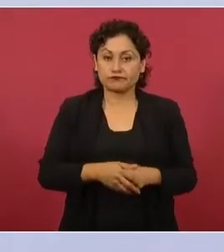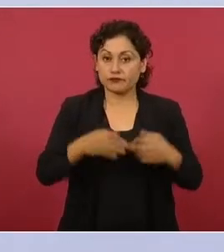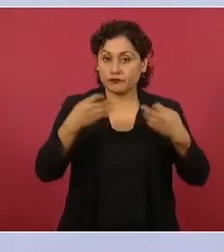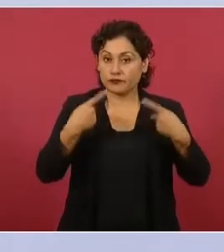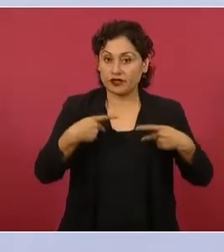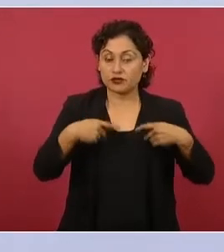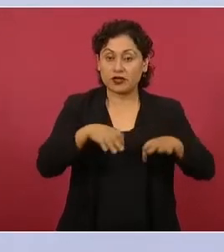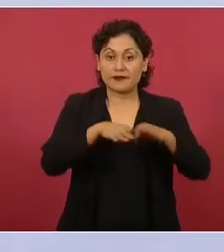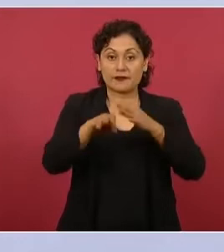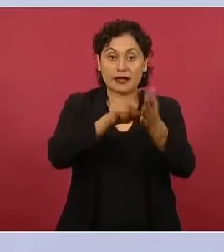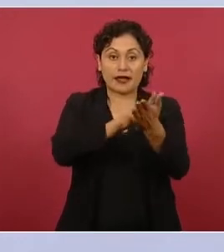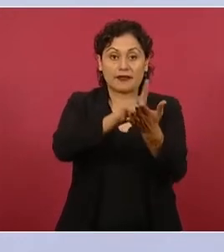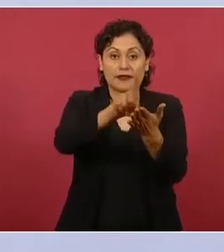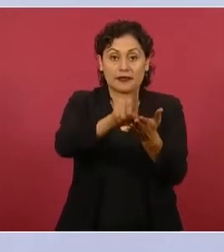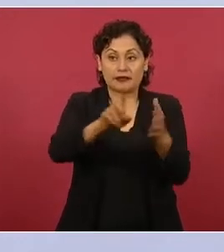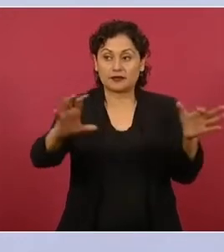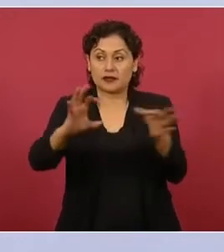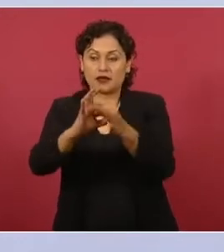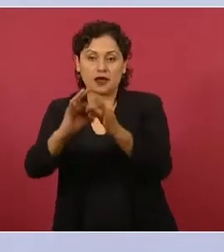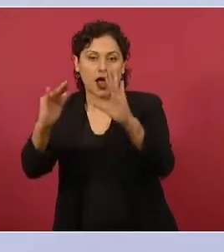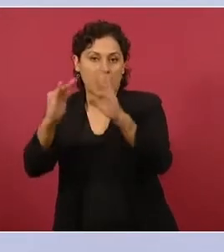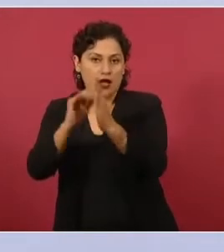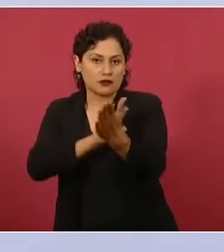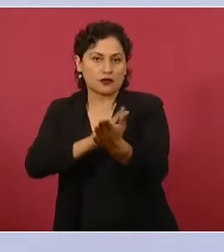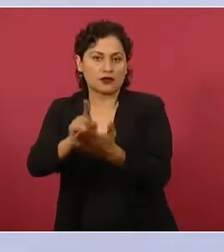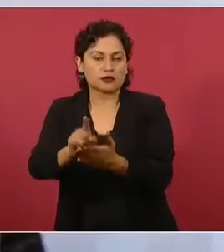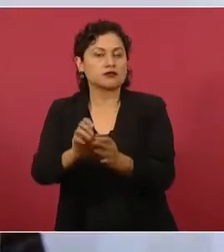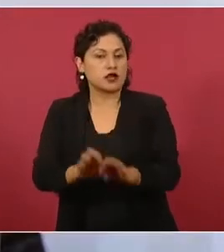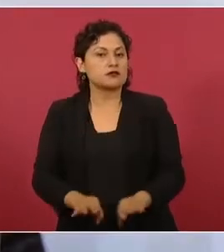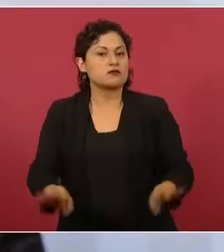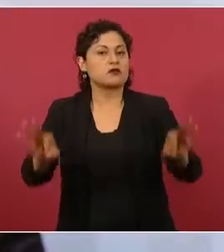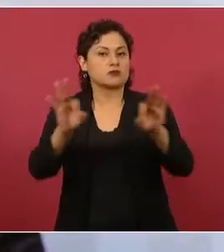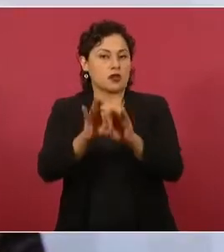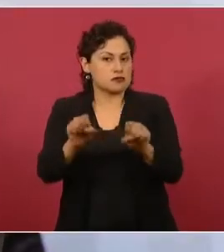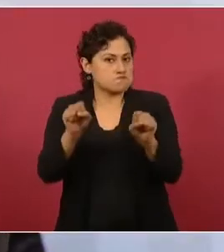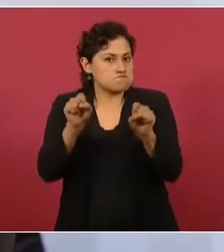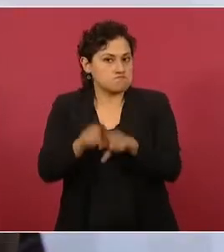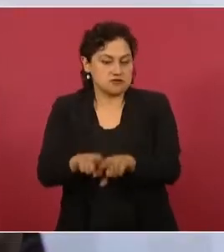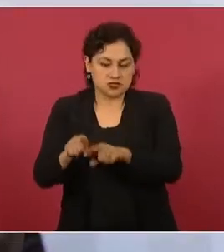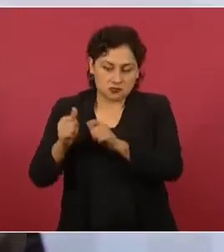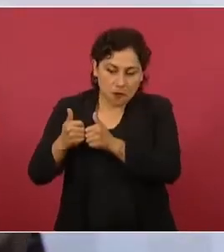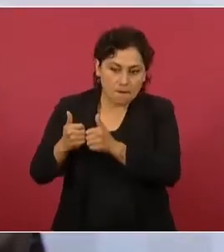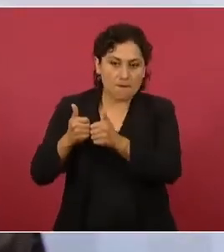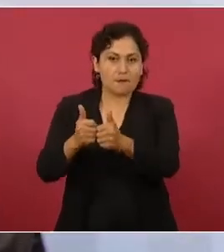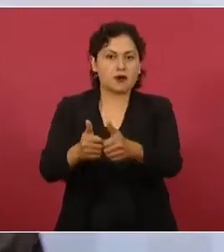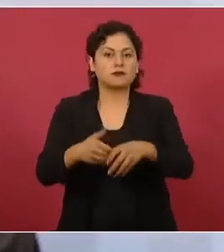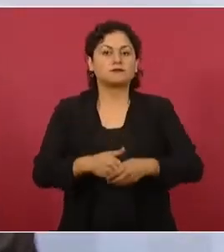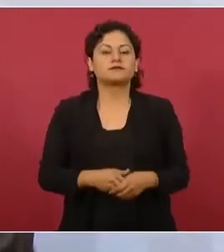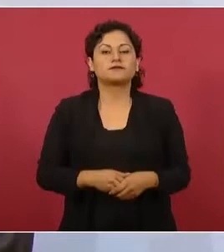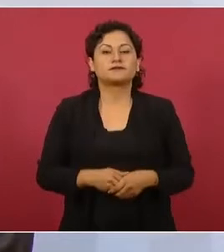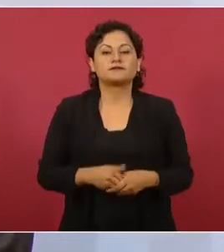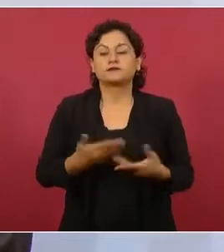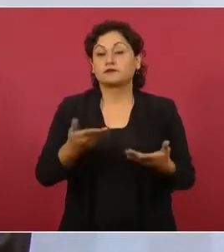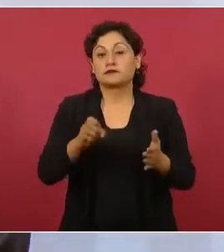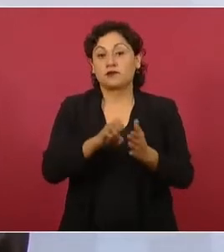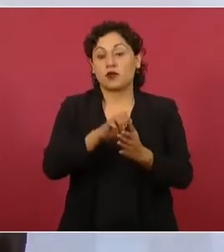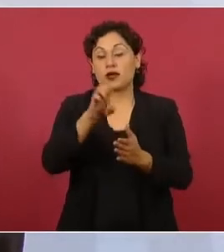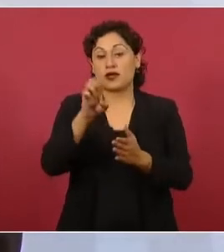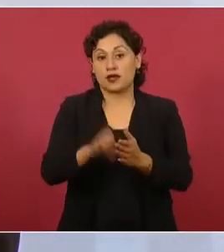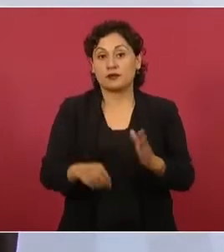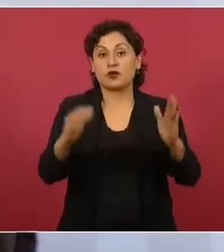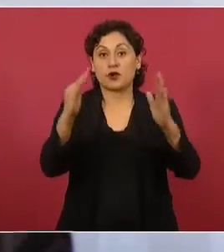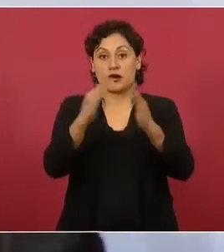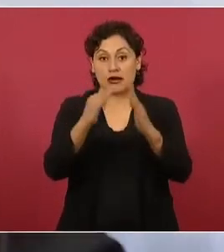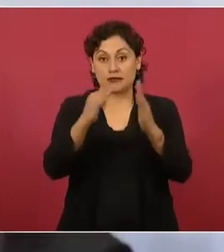derecho de la vivienda de forma indisoluble. Son parte de la misma historia. Una de las primeras referencias a la vivienda como derecho